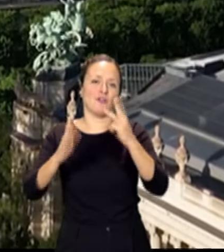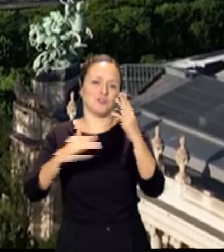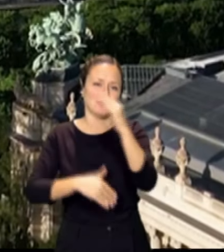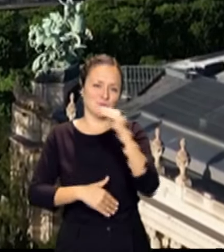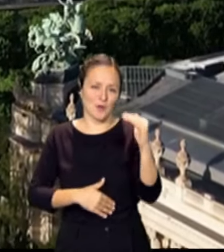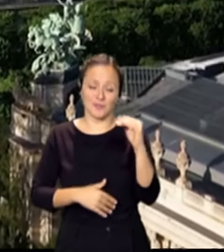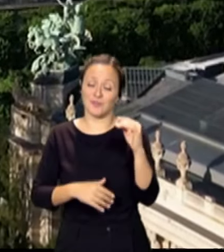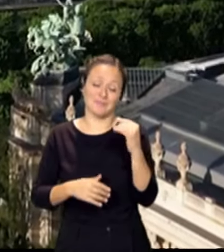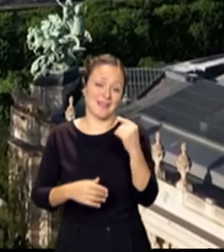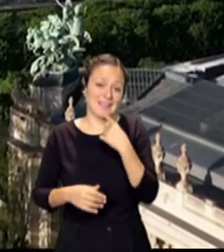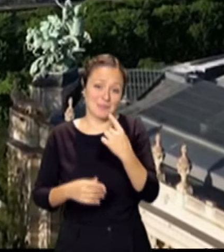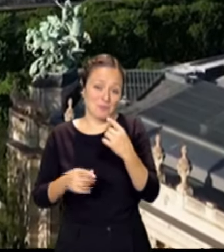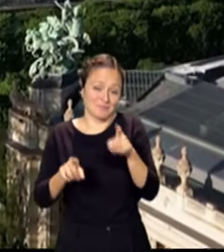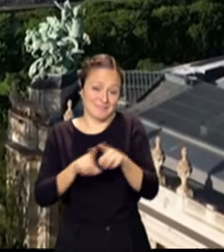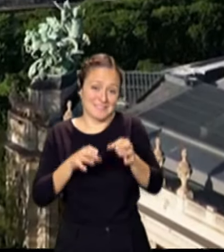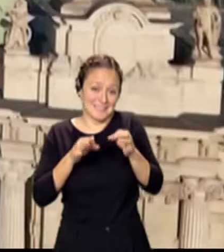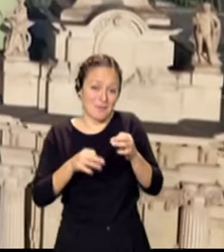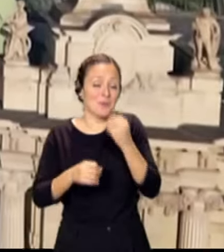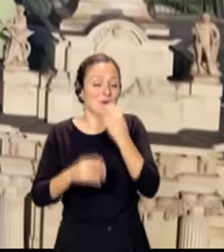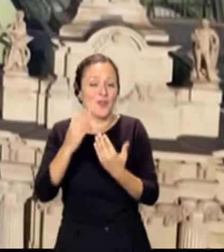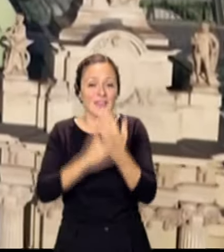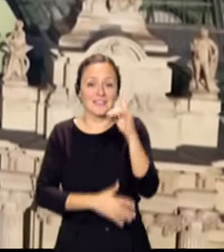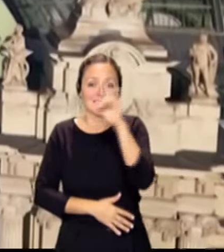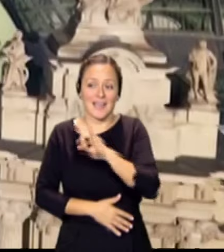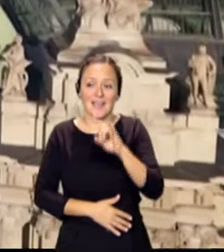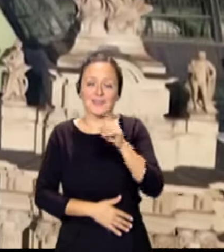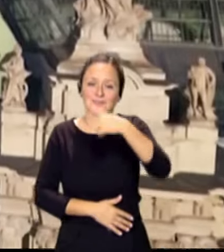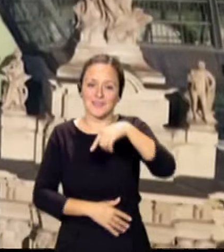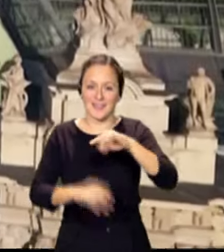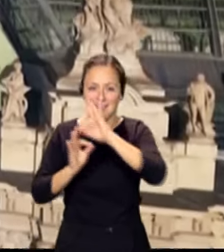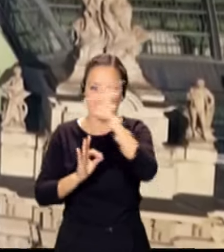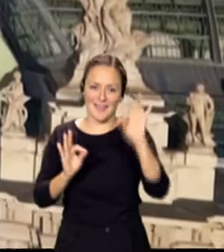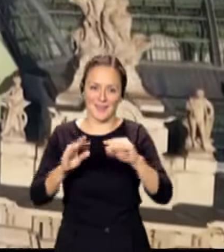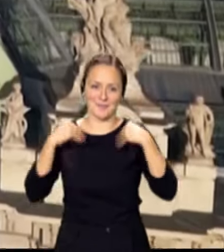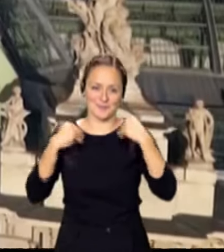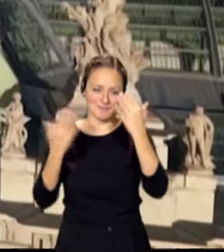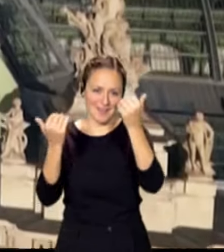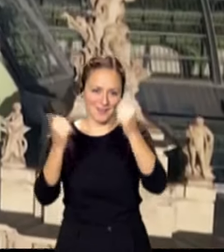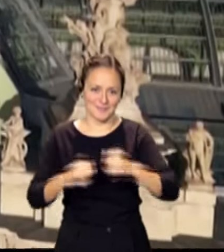decirles como siempre Buenos días Canarias Que disfruten del día adiós